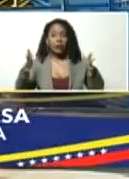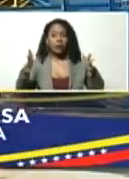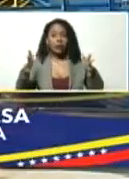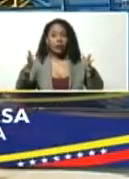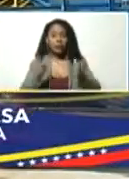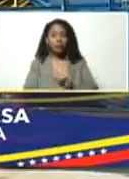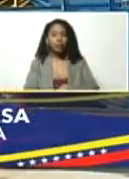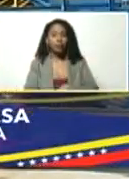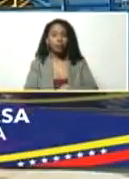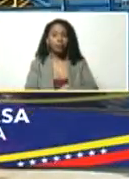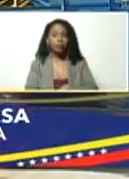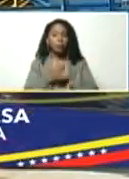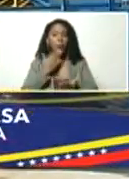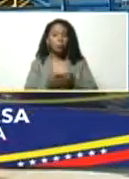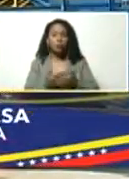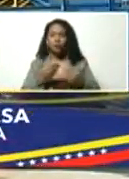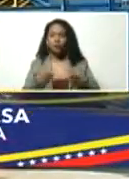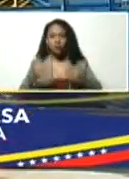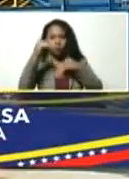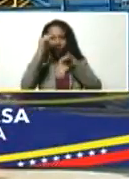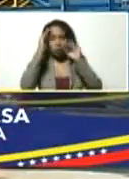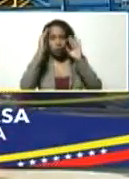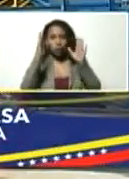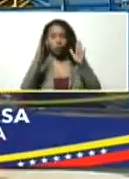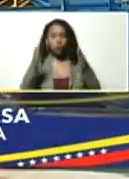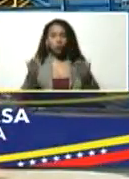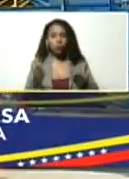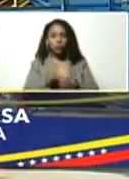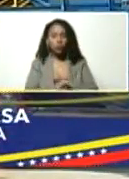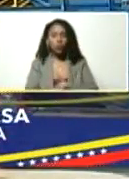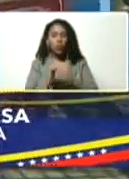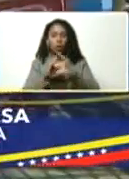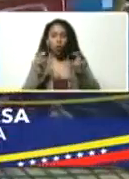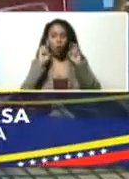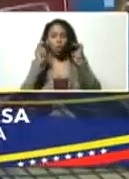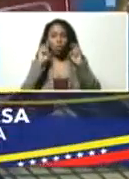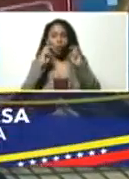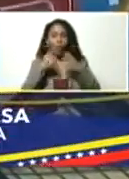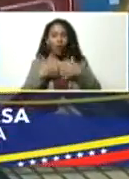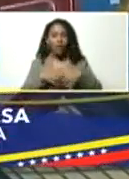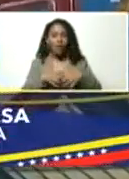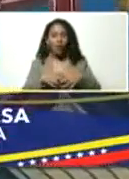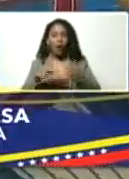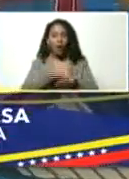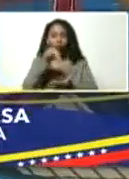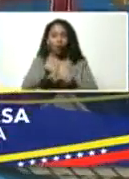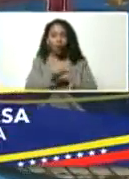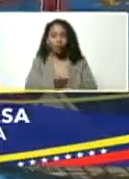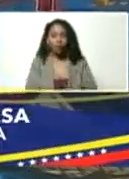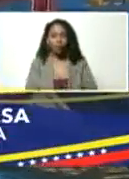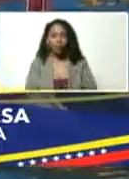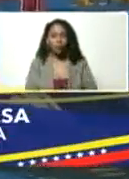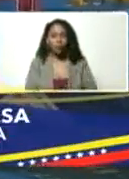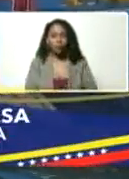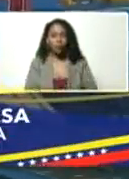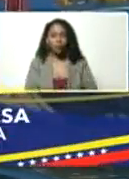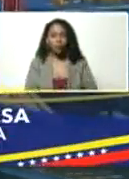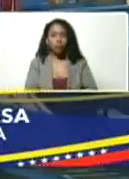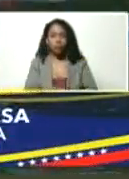grados que permiten atender todos los sectores de la industria nacional.